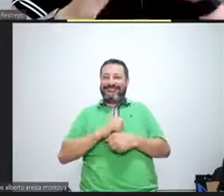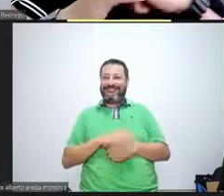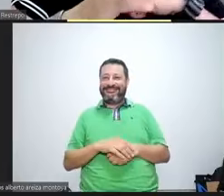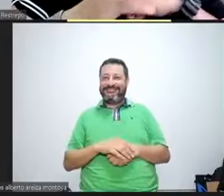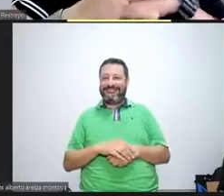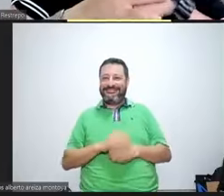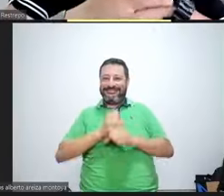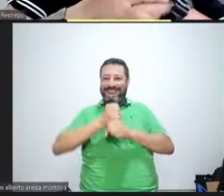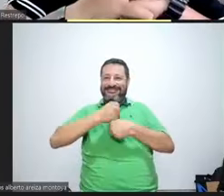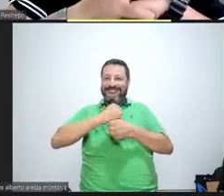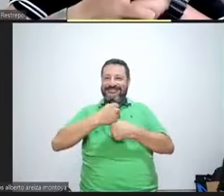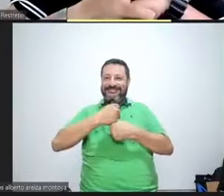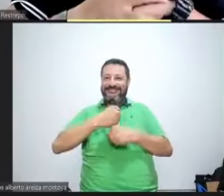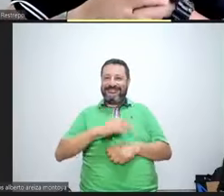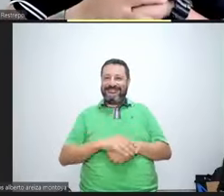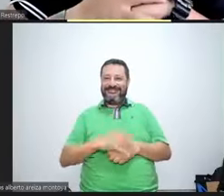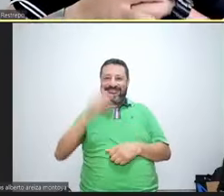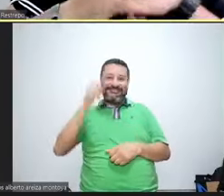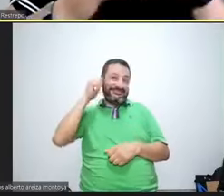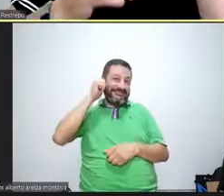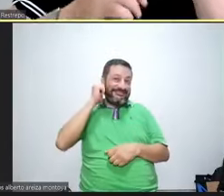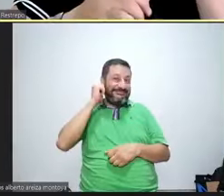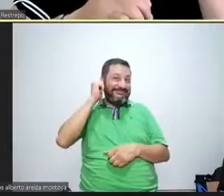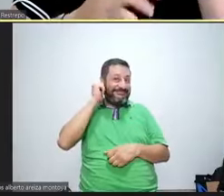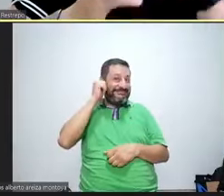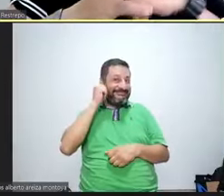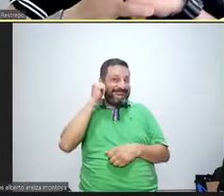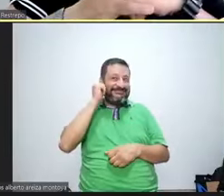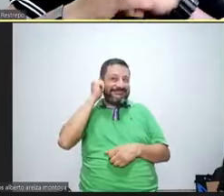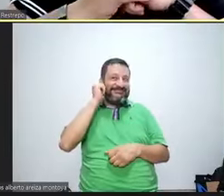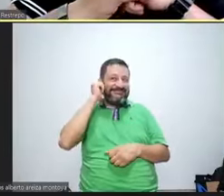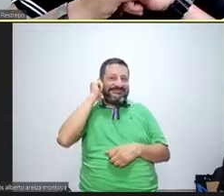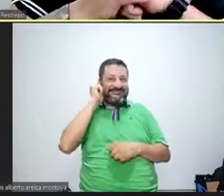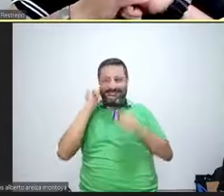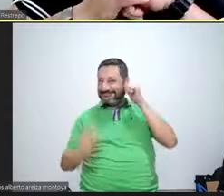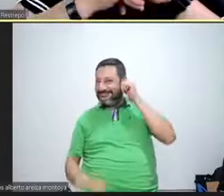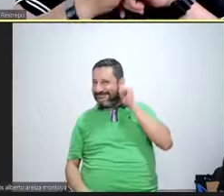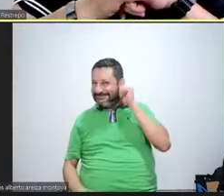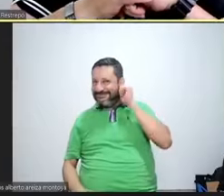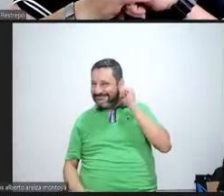le rasca la oreja. Ah, ¿cómo? No, que me está picando aquí.